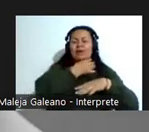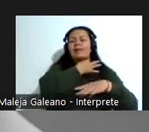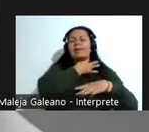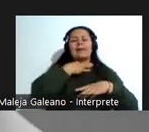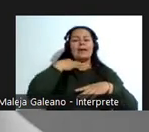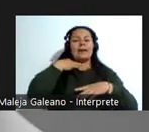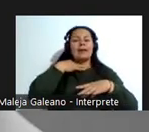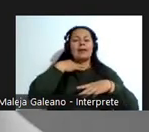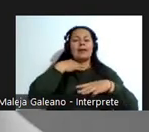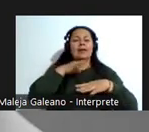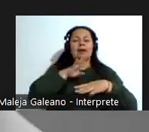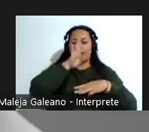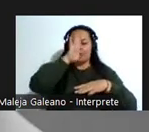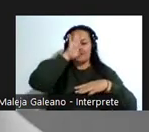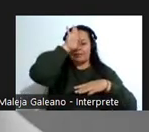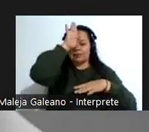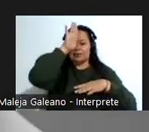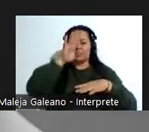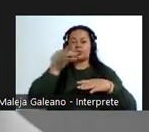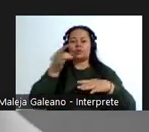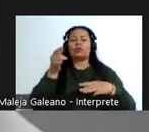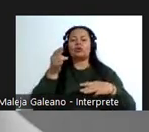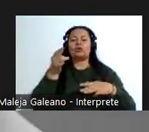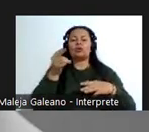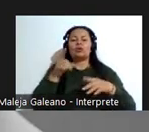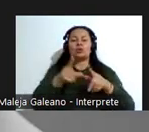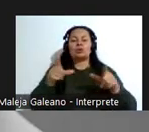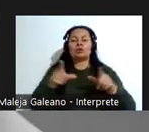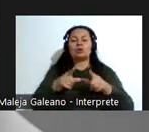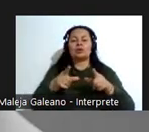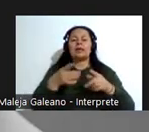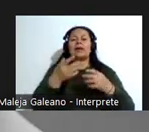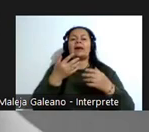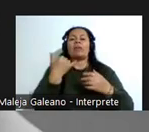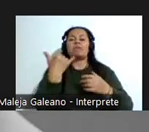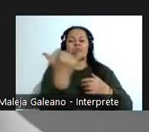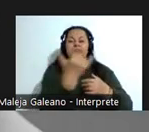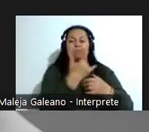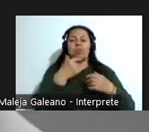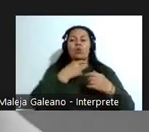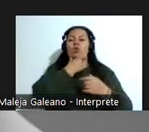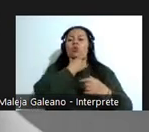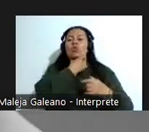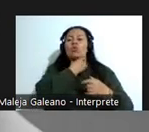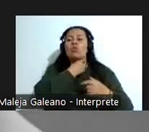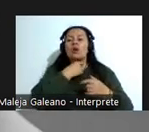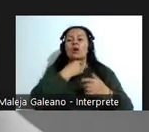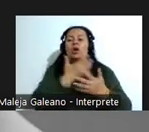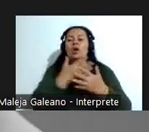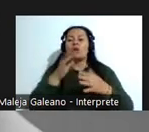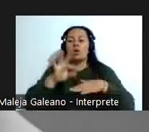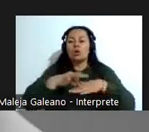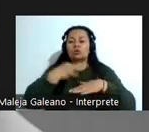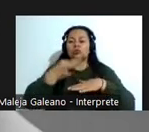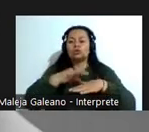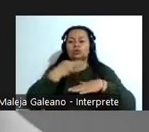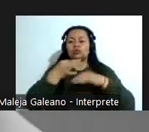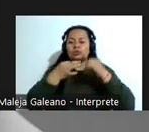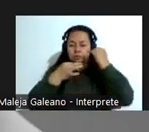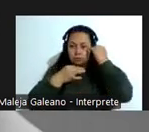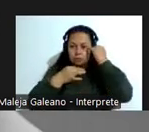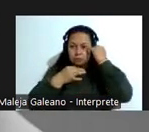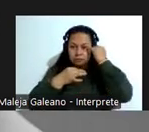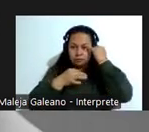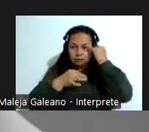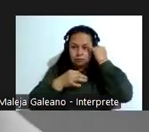Habito en lugar 1 que duele. Este cuello como remendado, porque fue el icono que hice. Entonces